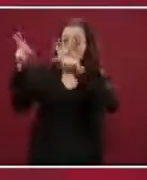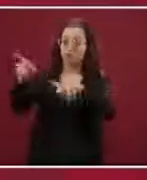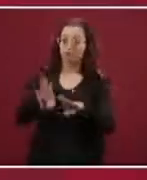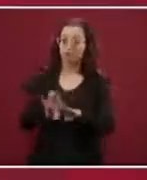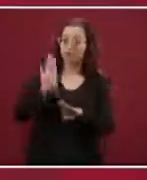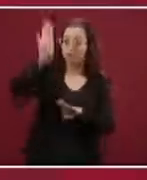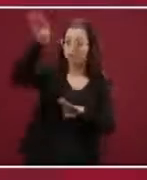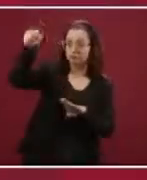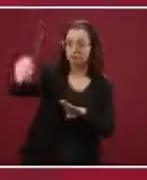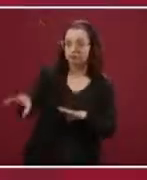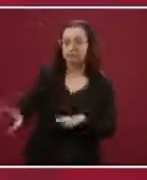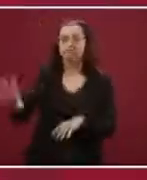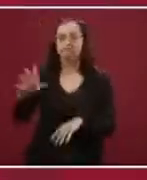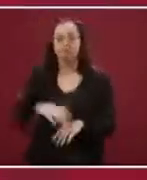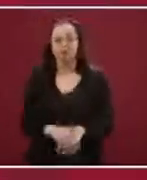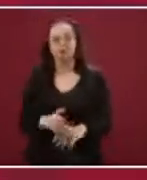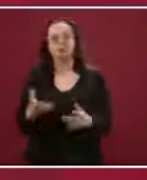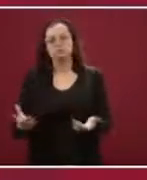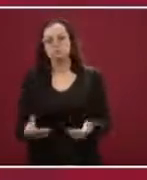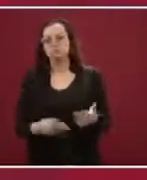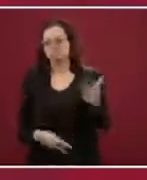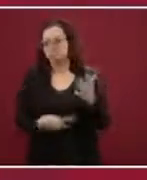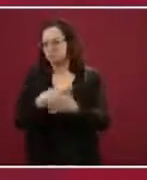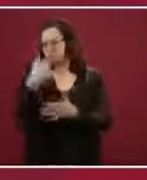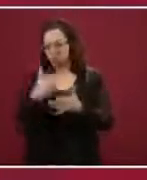uno sobre todo, ahí está en Cárdenas,